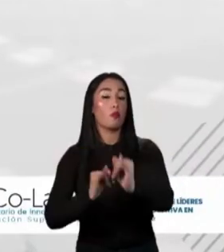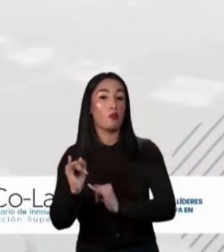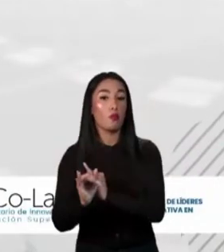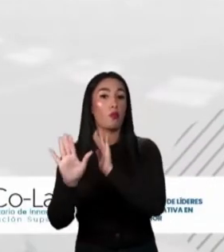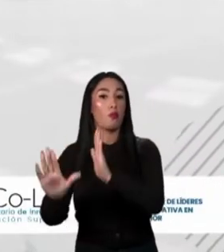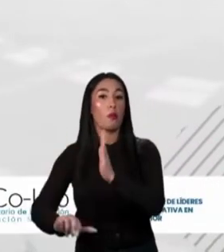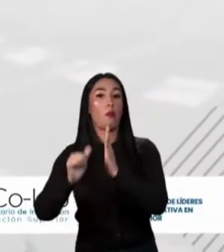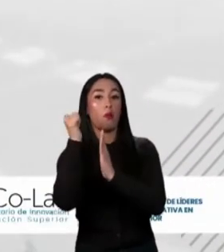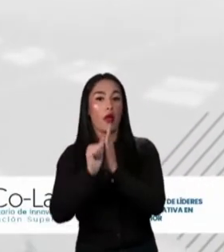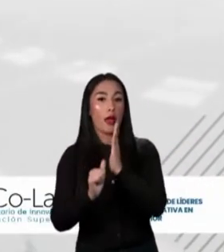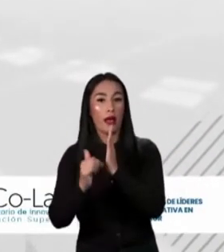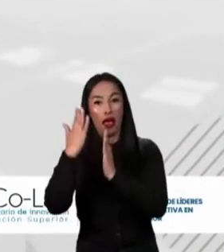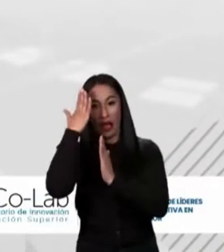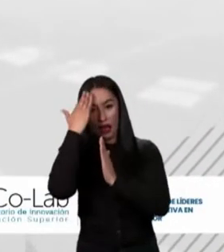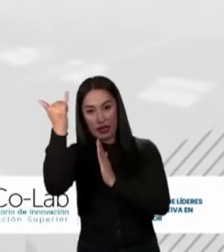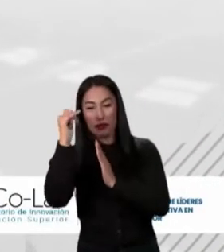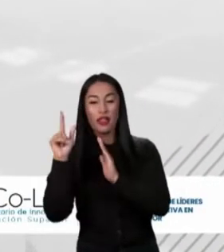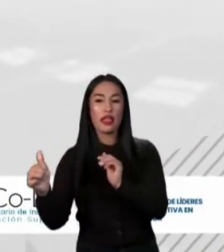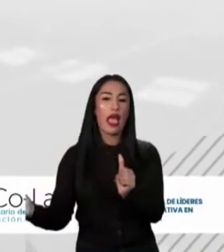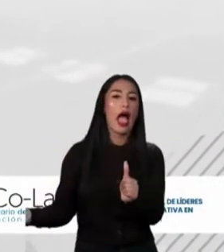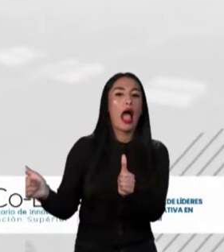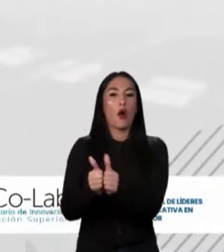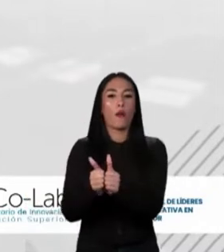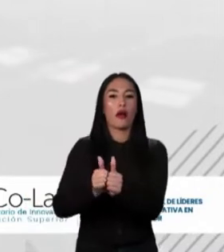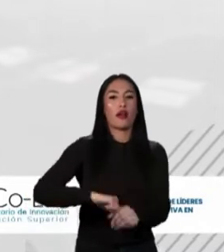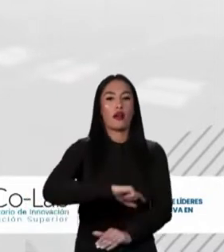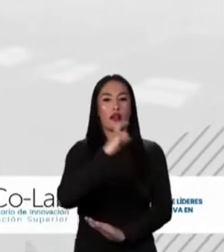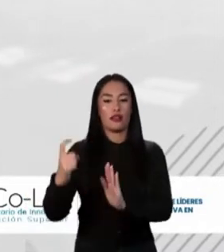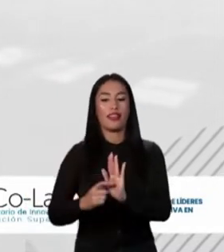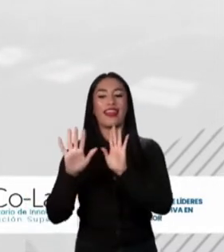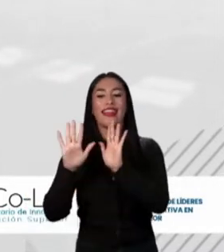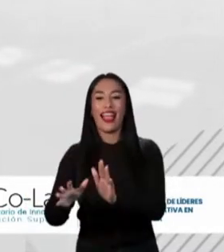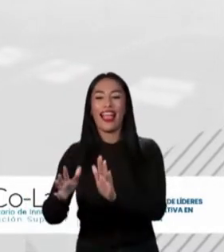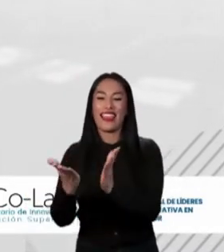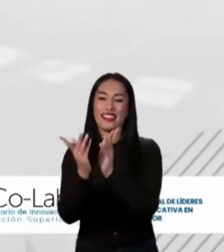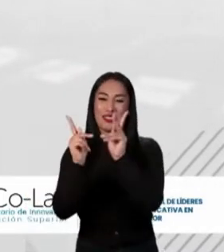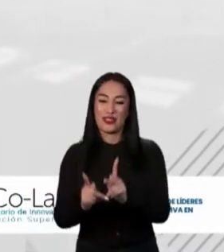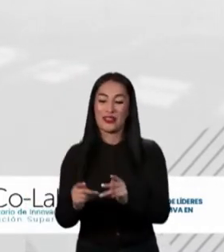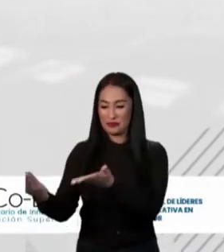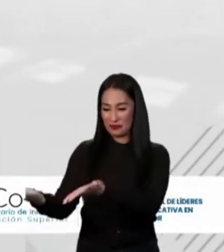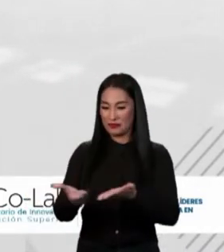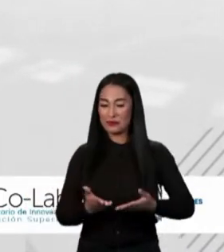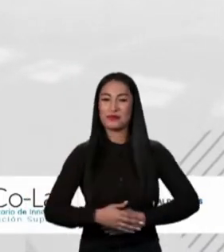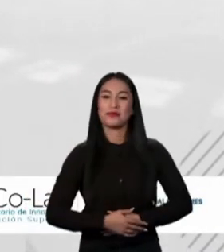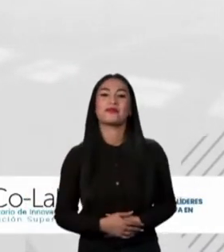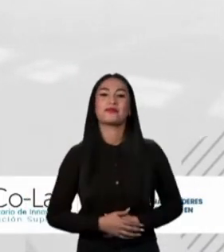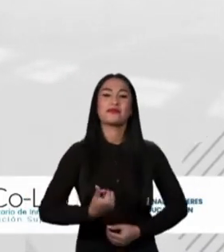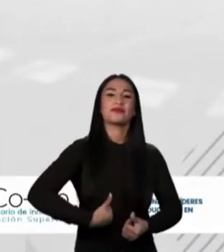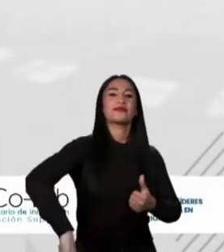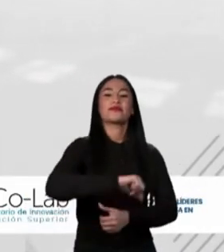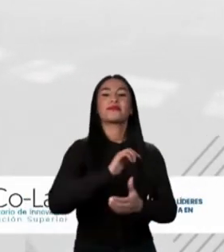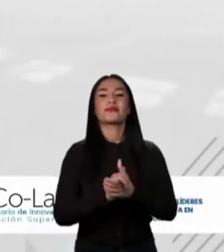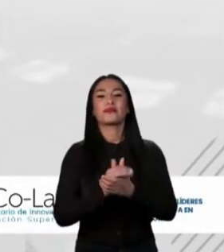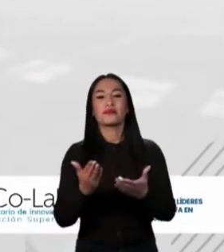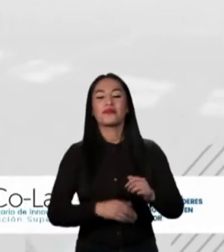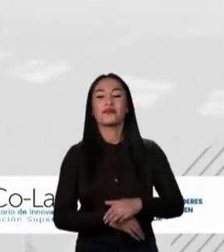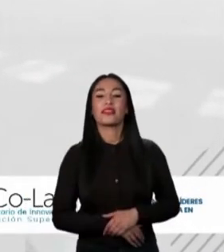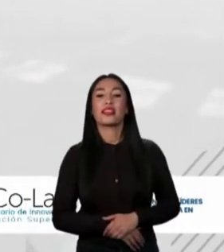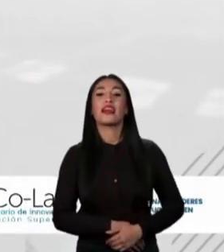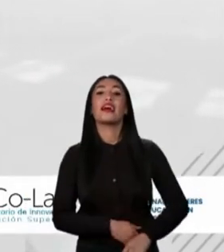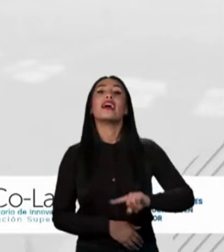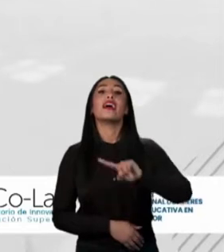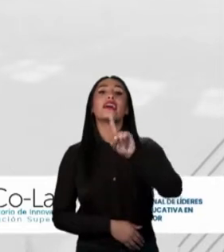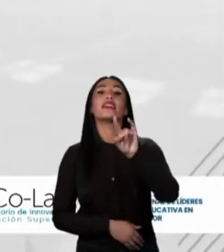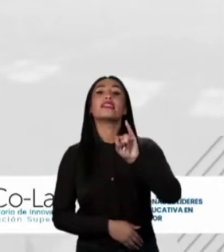programas académicos y acompañamiento integral de los estudiantes bienvenido saludamos a silvia caro